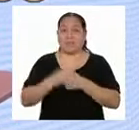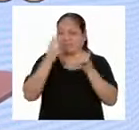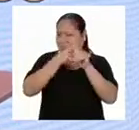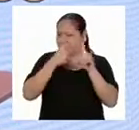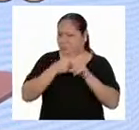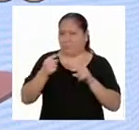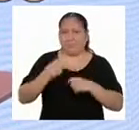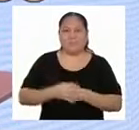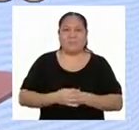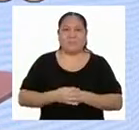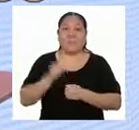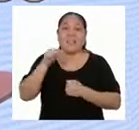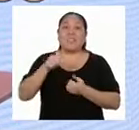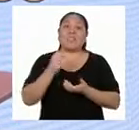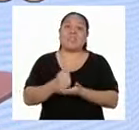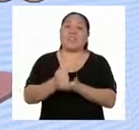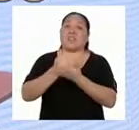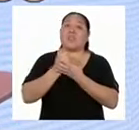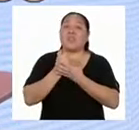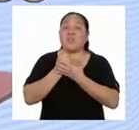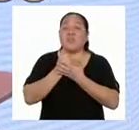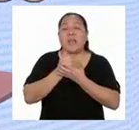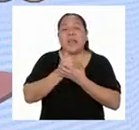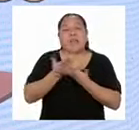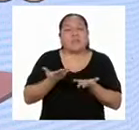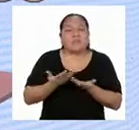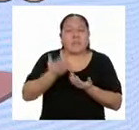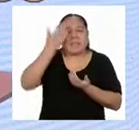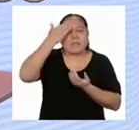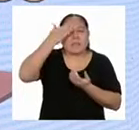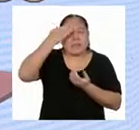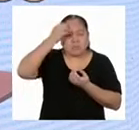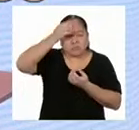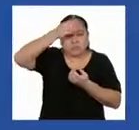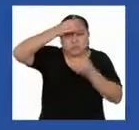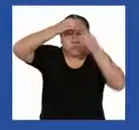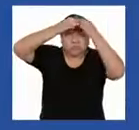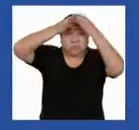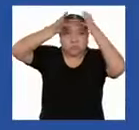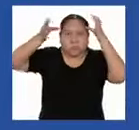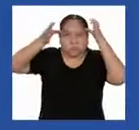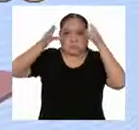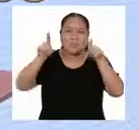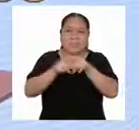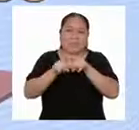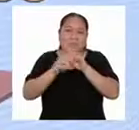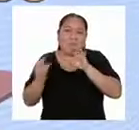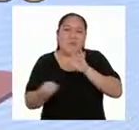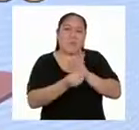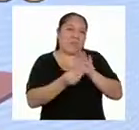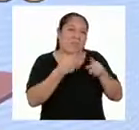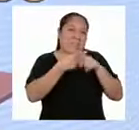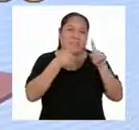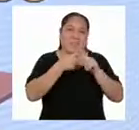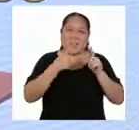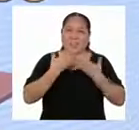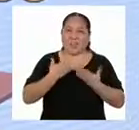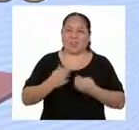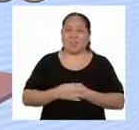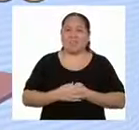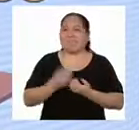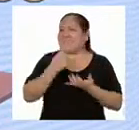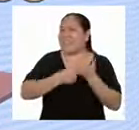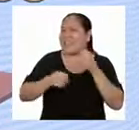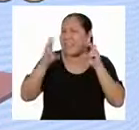general, nos sirve, además de enriquecer lo que sabemos, para la creación de todo tipo de textos. Entonces, ¿qué nos toca hacer